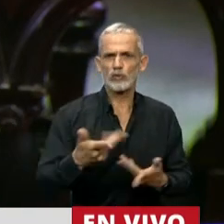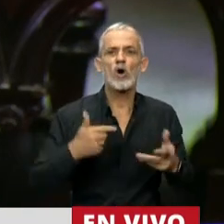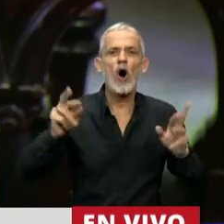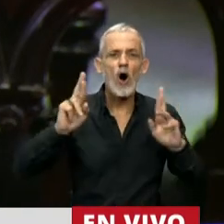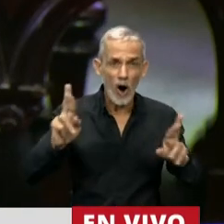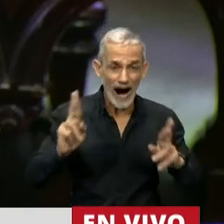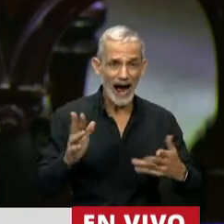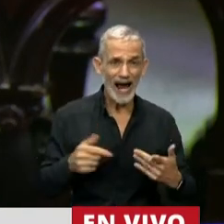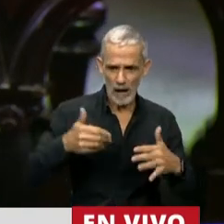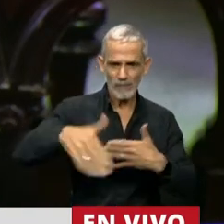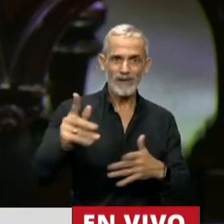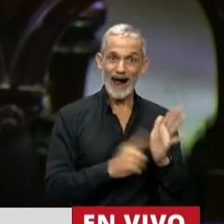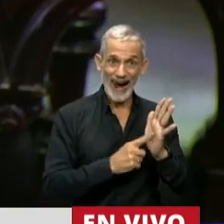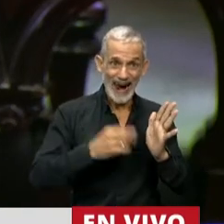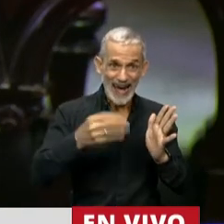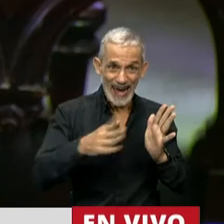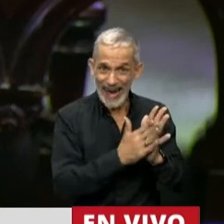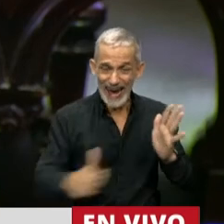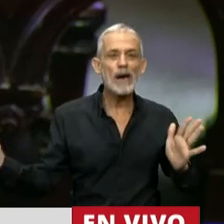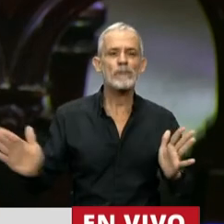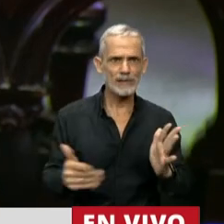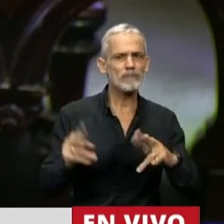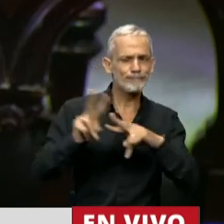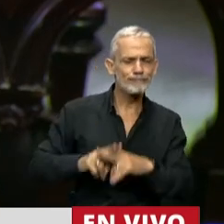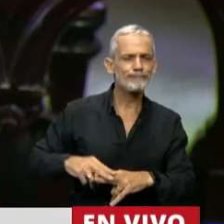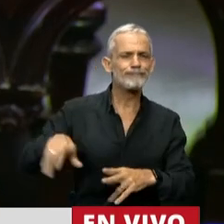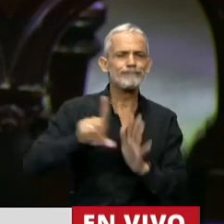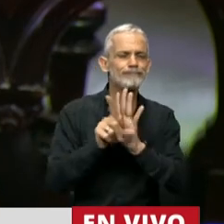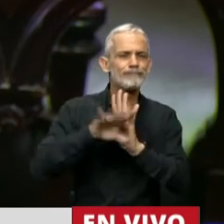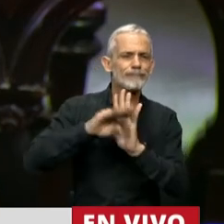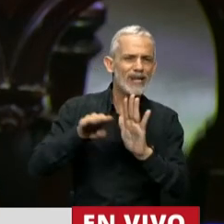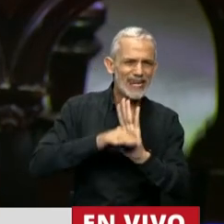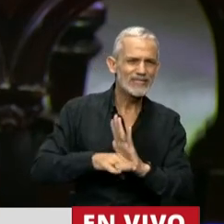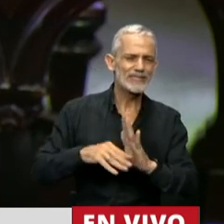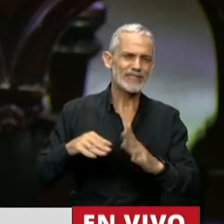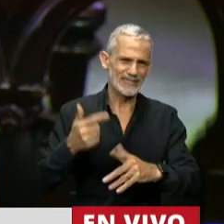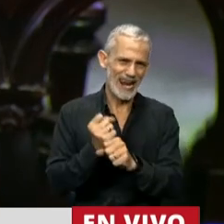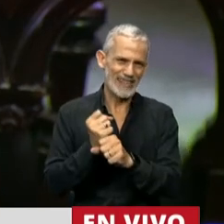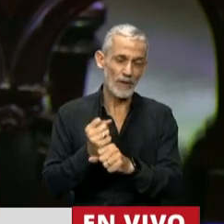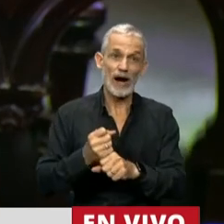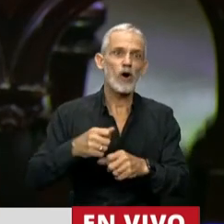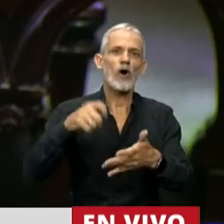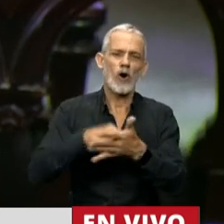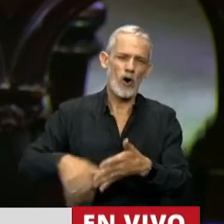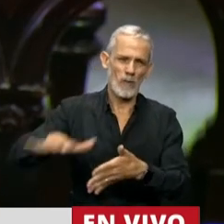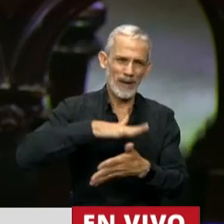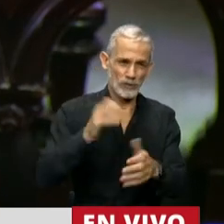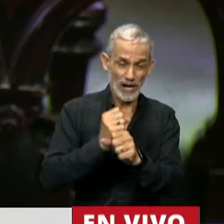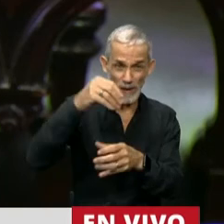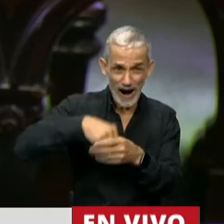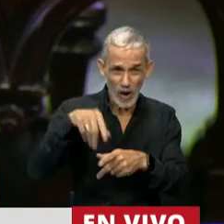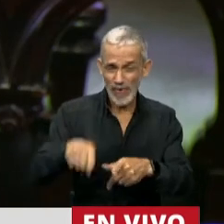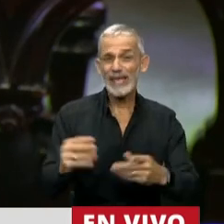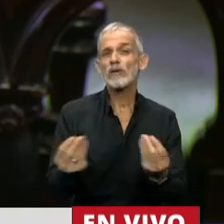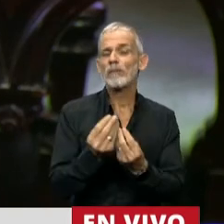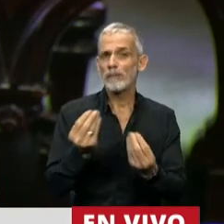pronto, al entrar en vigencia, empecemos en la revisión que hace falta de nuestra normativa laboral y de nuestros convenios colectivos para que no solo